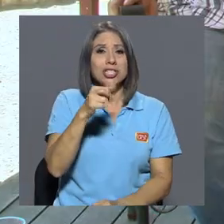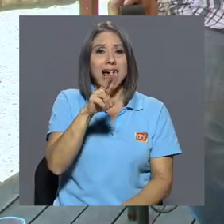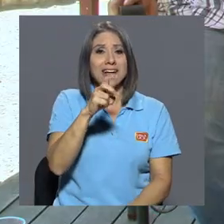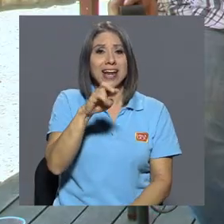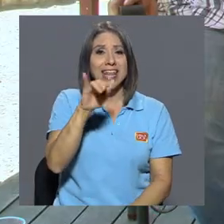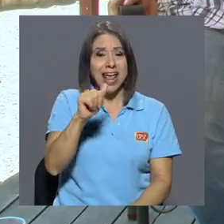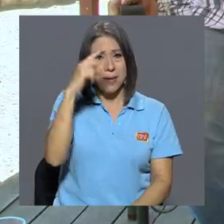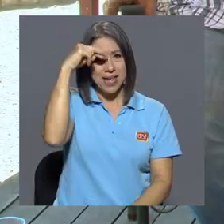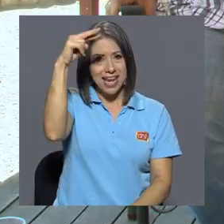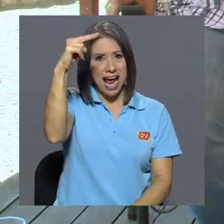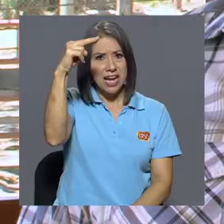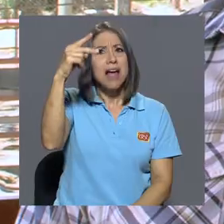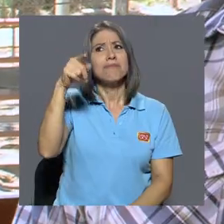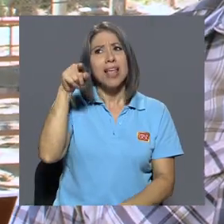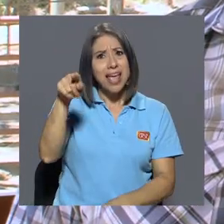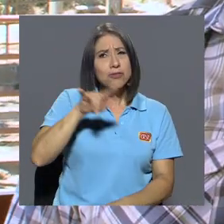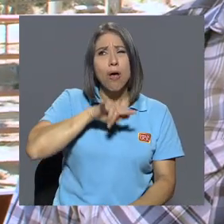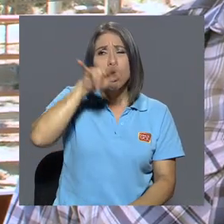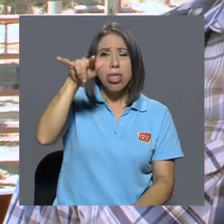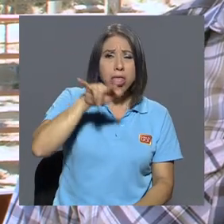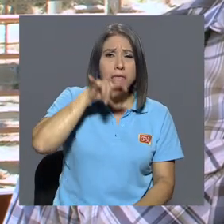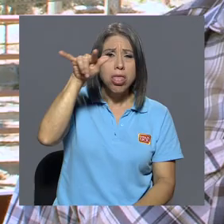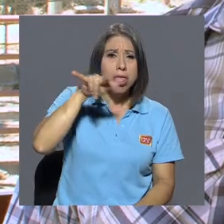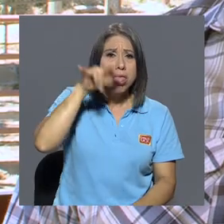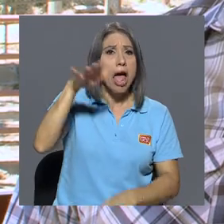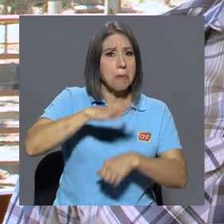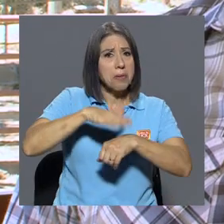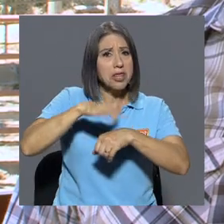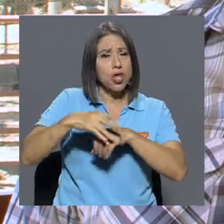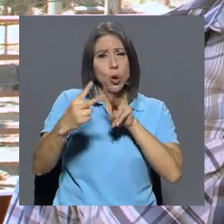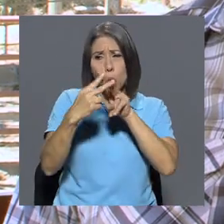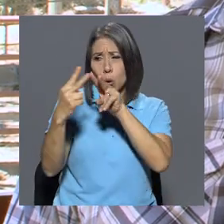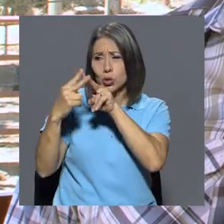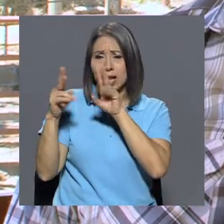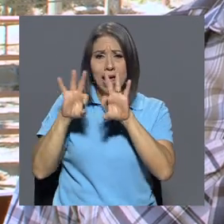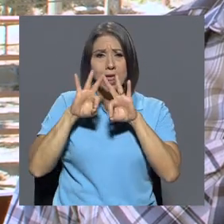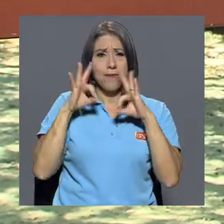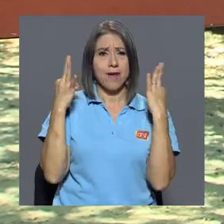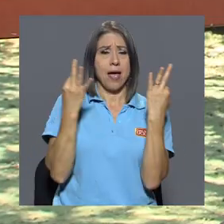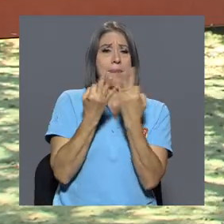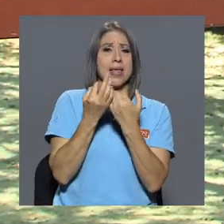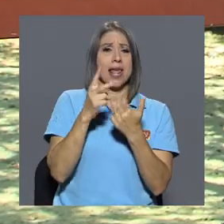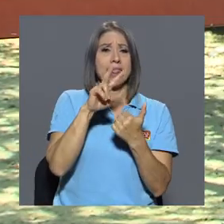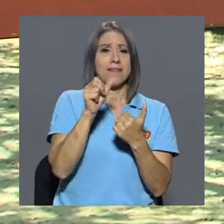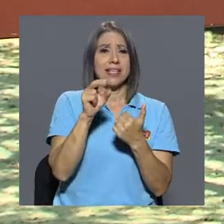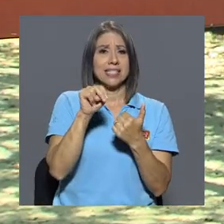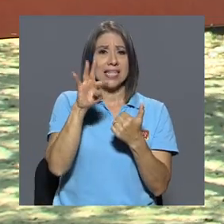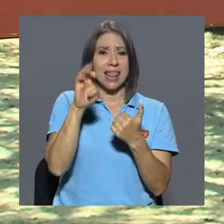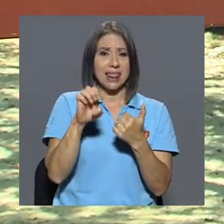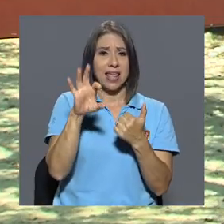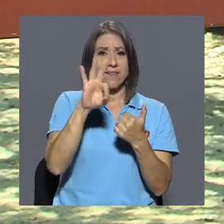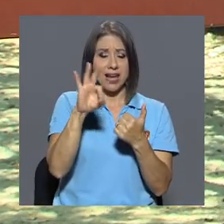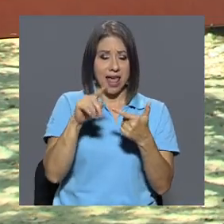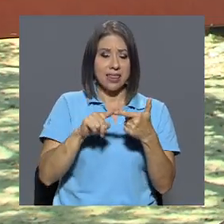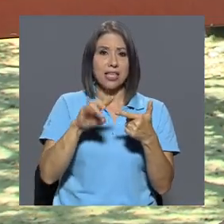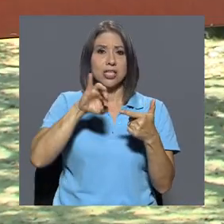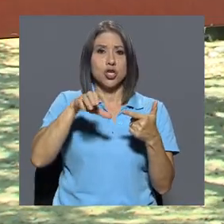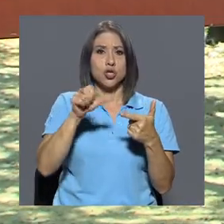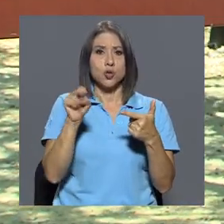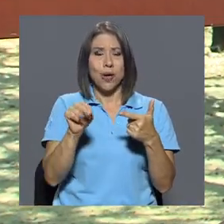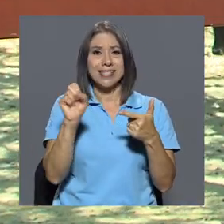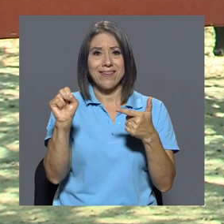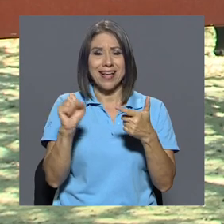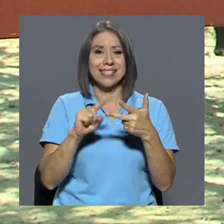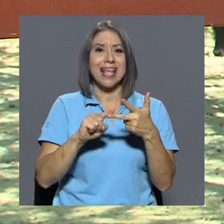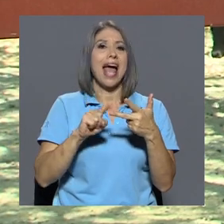permitido conocer a toda la familia de Vicente, a toda la familia de Joan Sebastián, de Antonio Aguilar, Pepe,